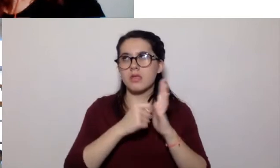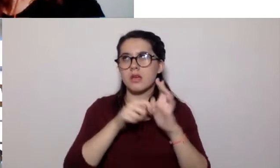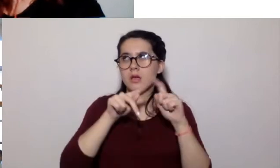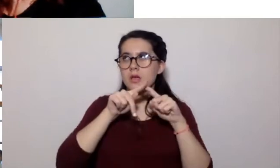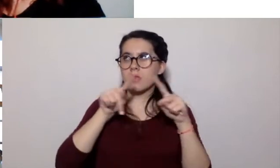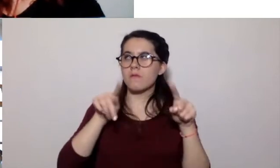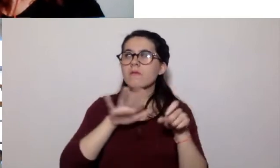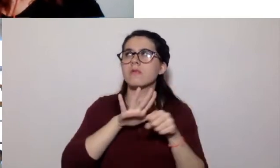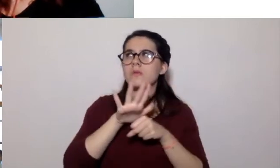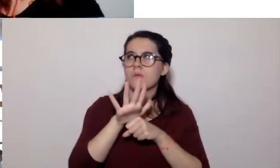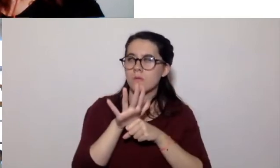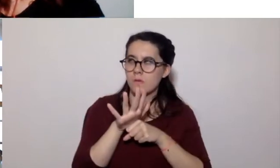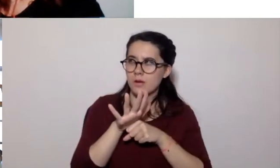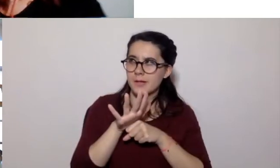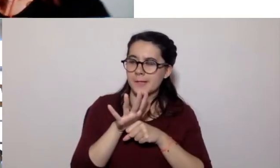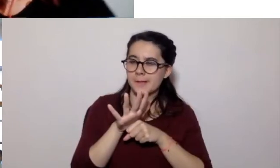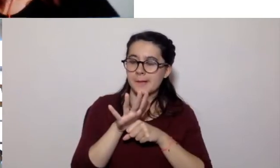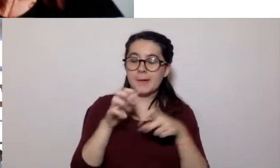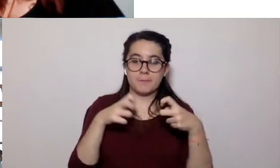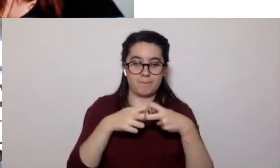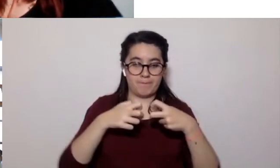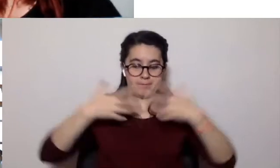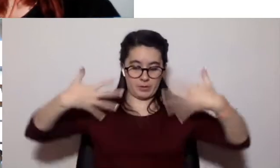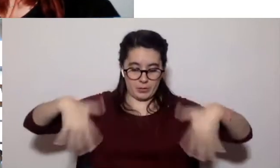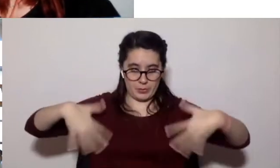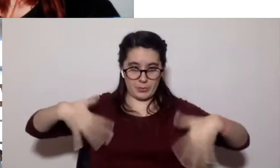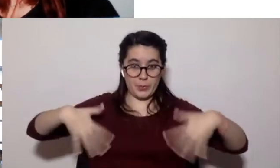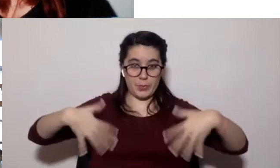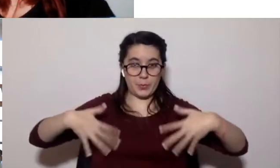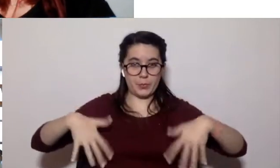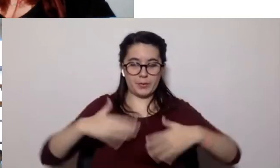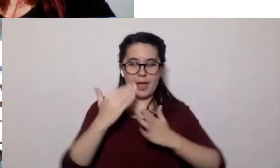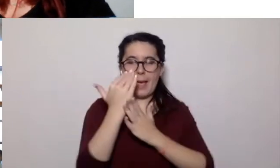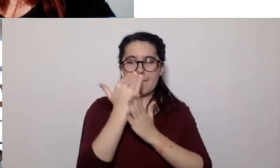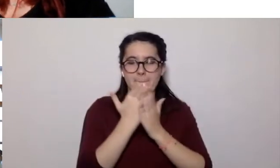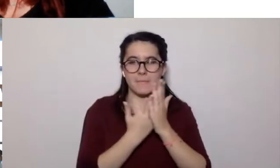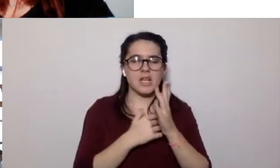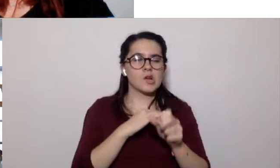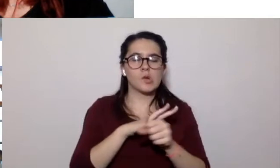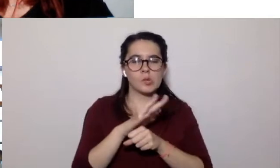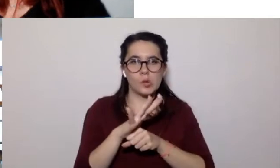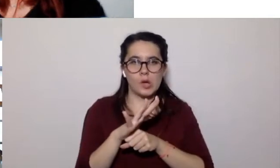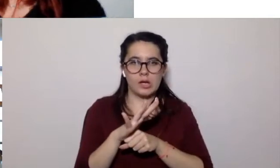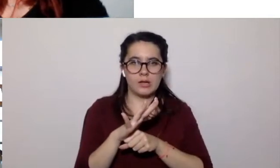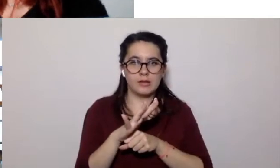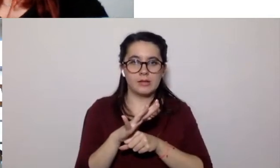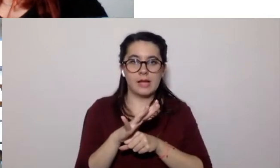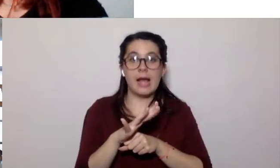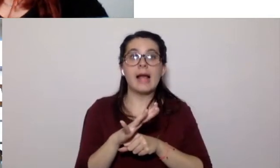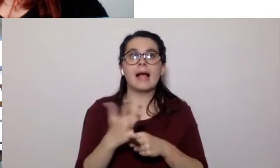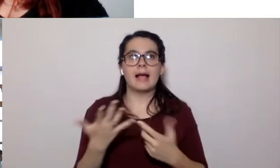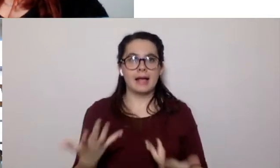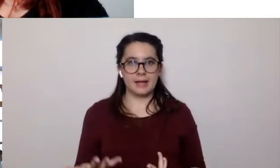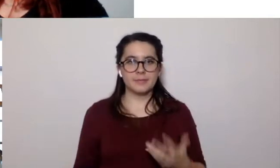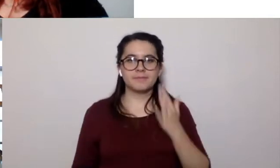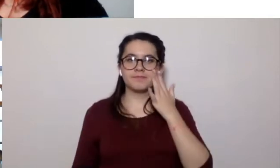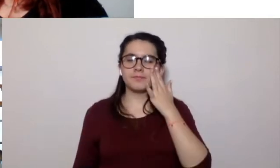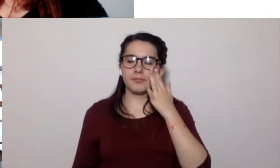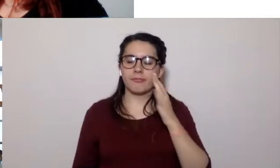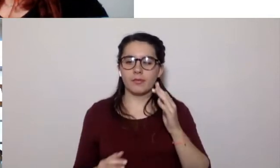para bajar la ansiedad, sobre todo en estos momentos, es ponerle atención a tu